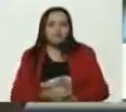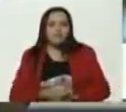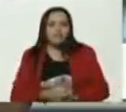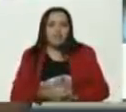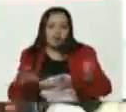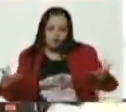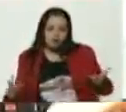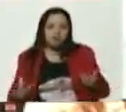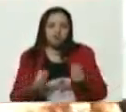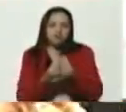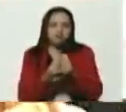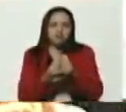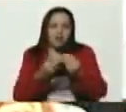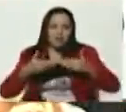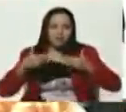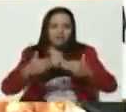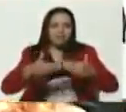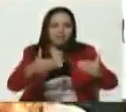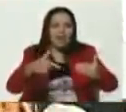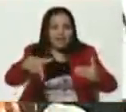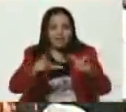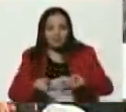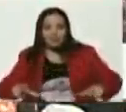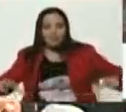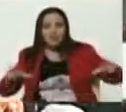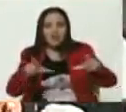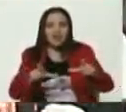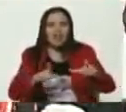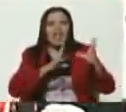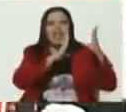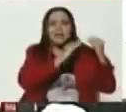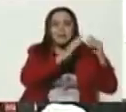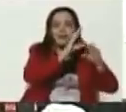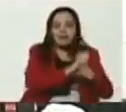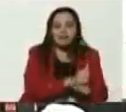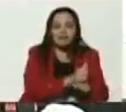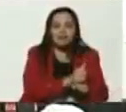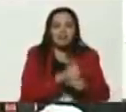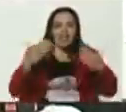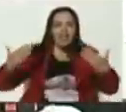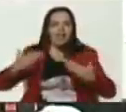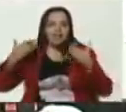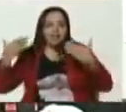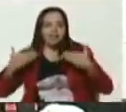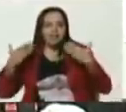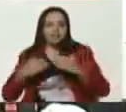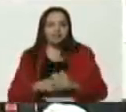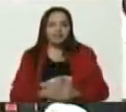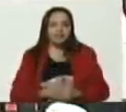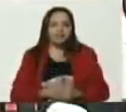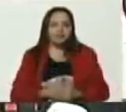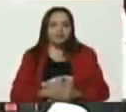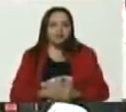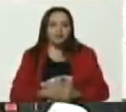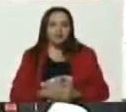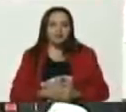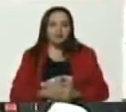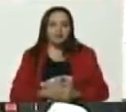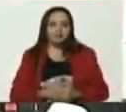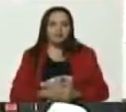por siempre unidos en esta trinchera de esperanzas y alegrías. Madera dice.